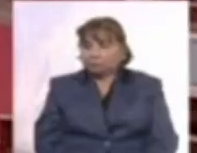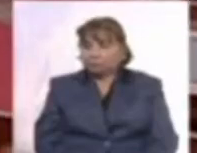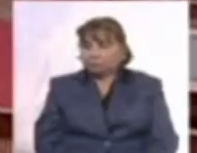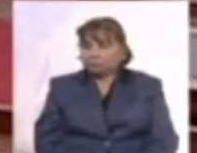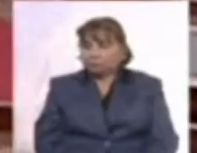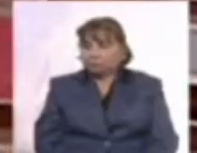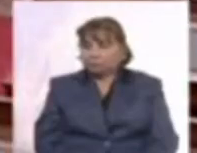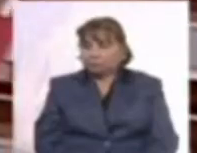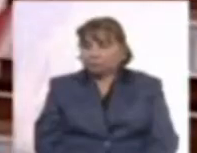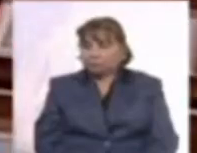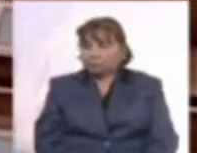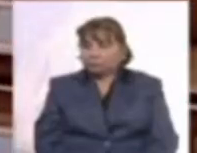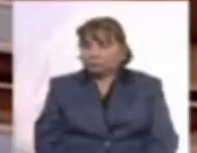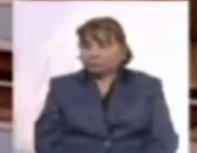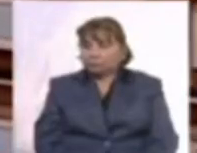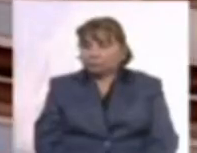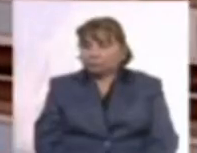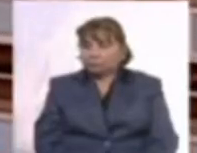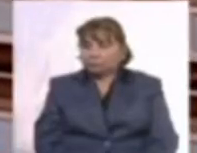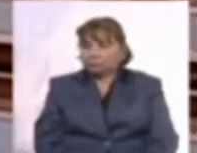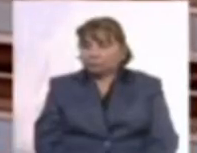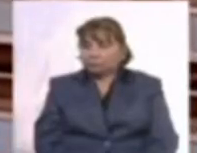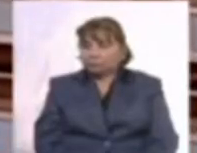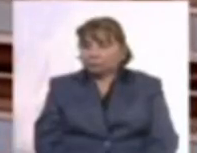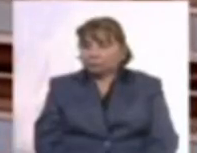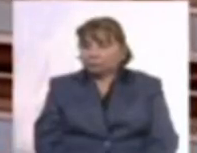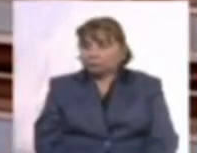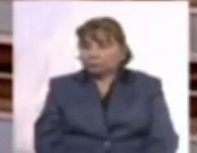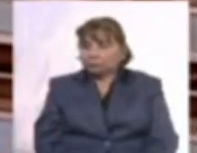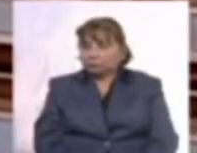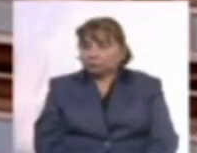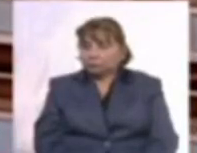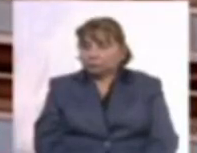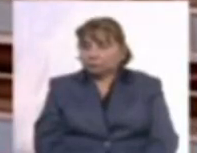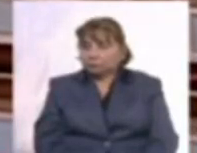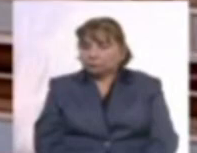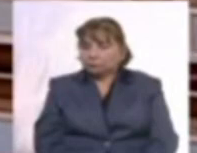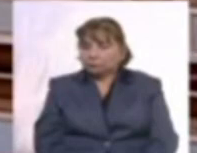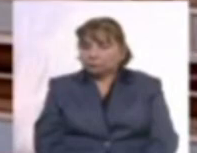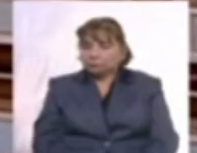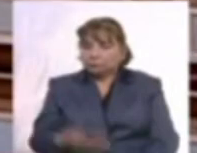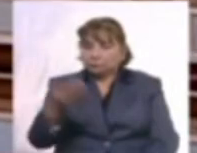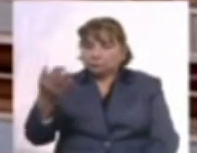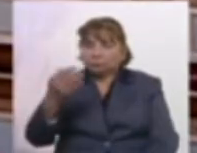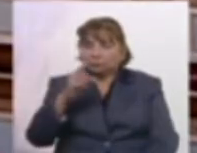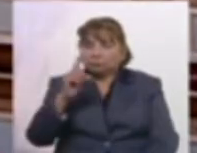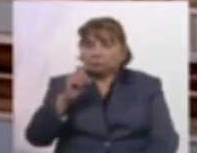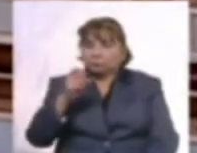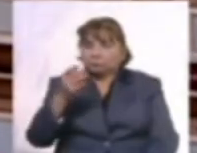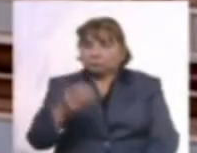la señor compañía. Presidente, congresista Piñar. Congresista, su pregunta, por favor.